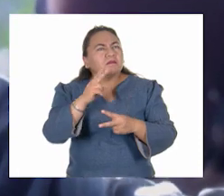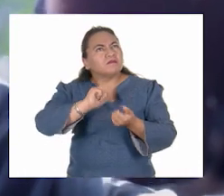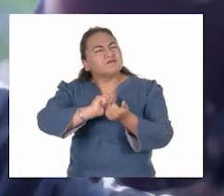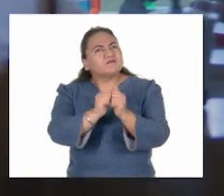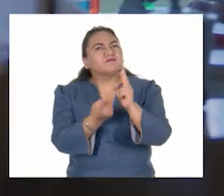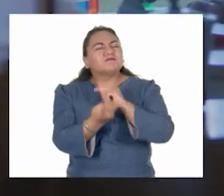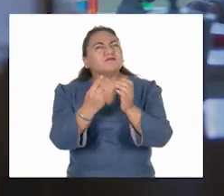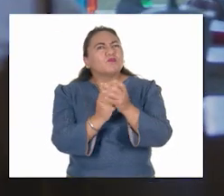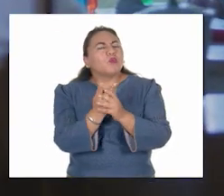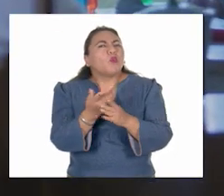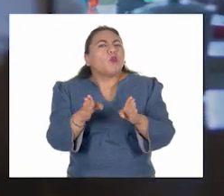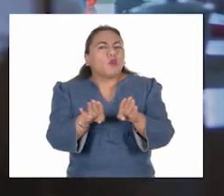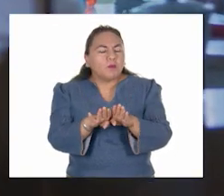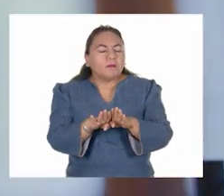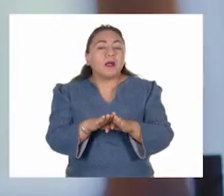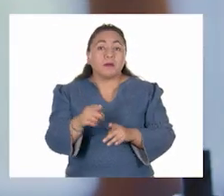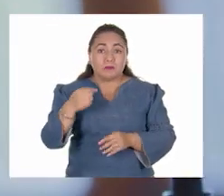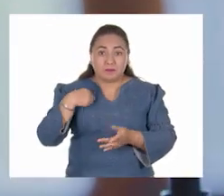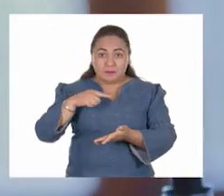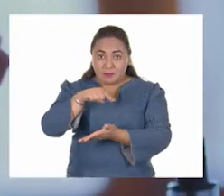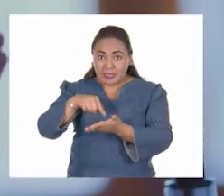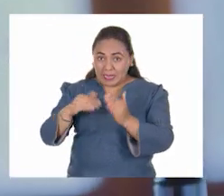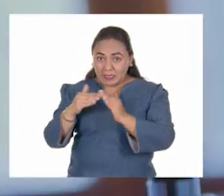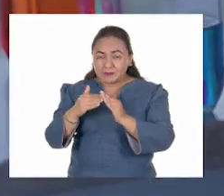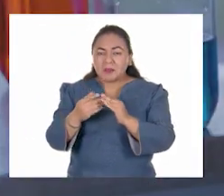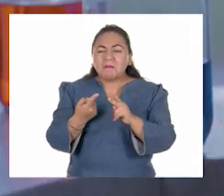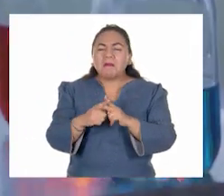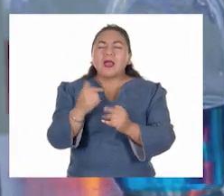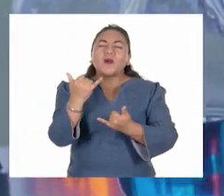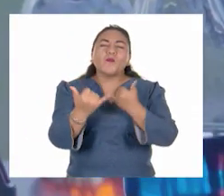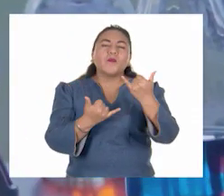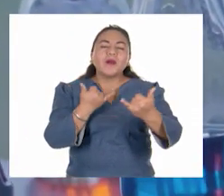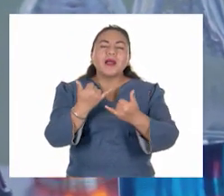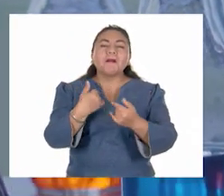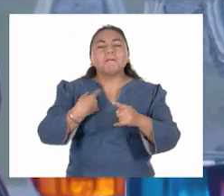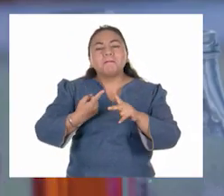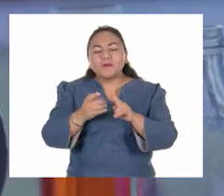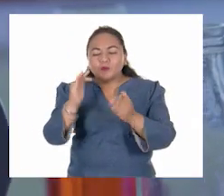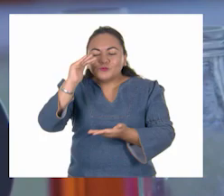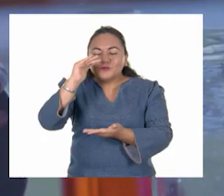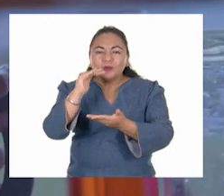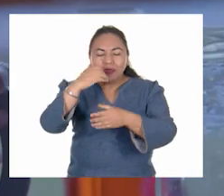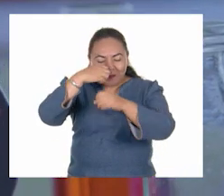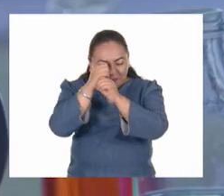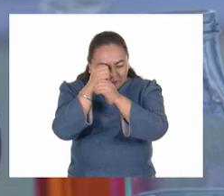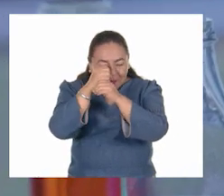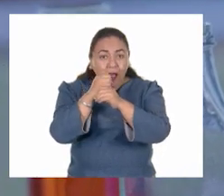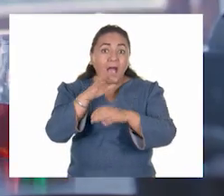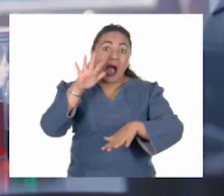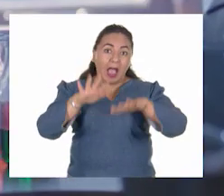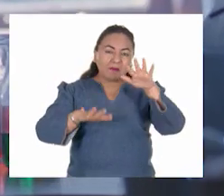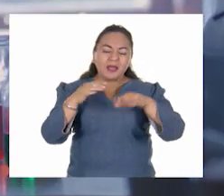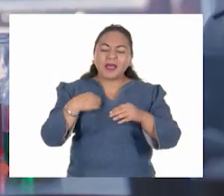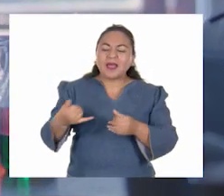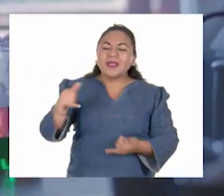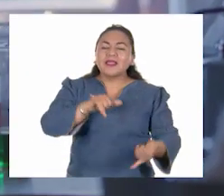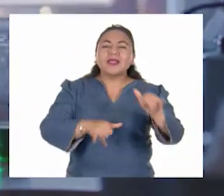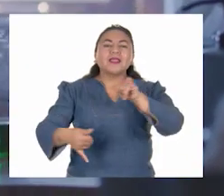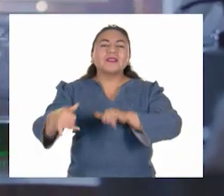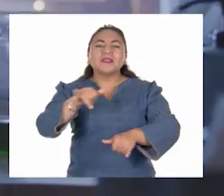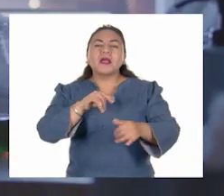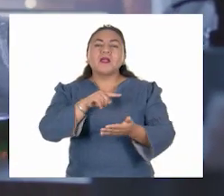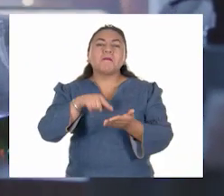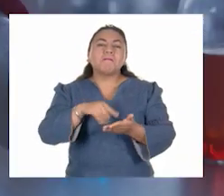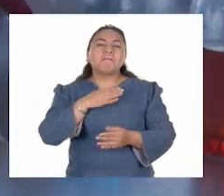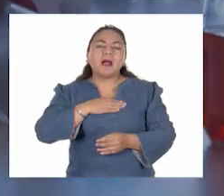pudiera crecer. En mi casa todo empezó con un juego, con mi pequeño microscopio. A veces mezclando cosas en el baño